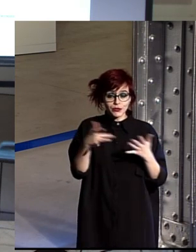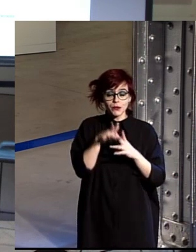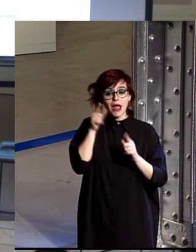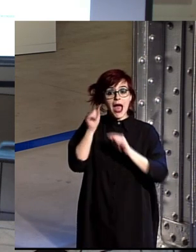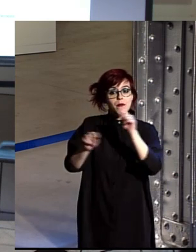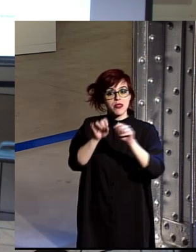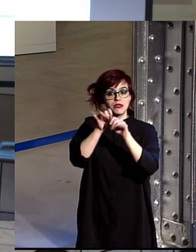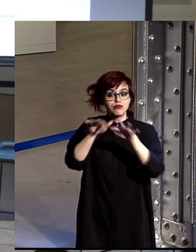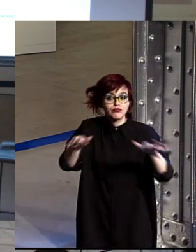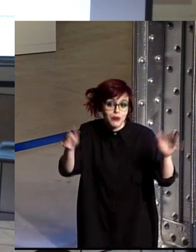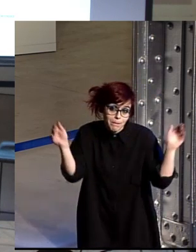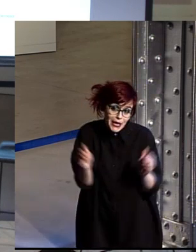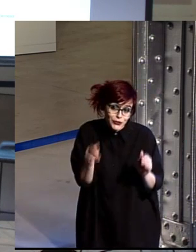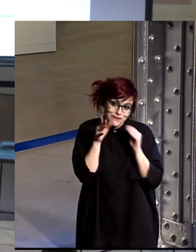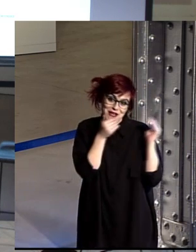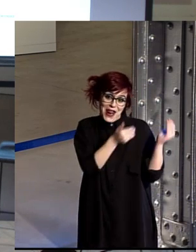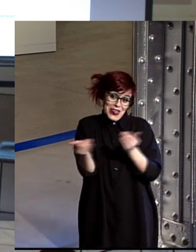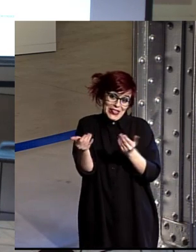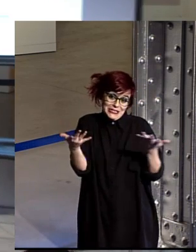epidemia ya no es tan grande. Y muchas gracias.